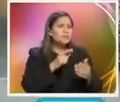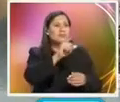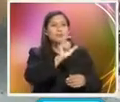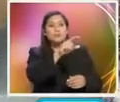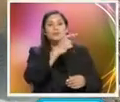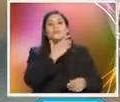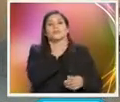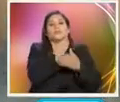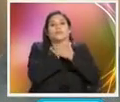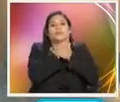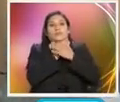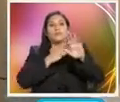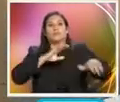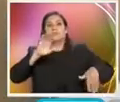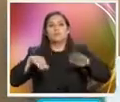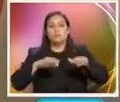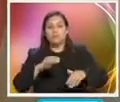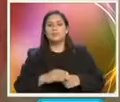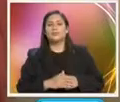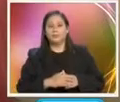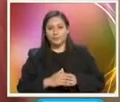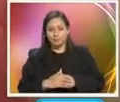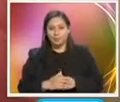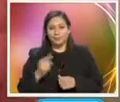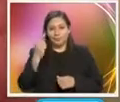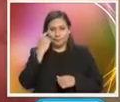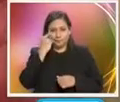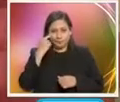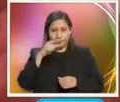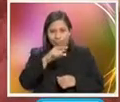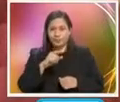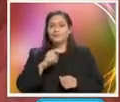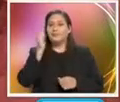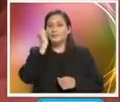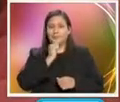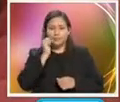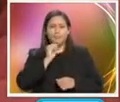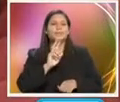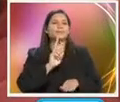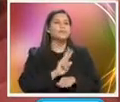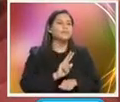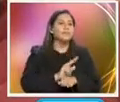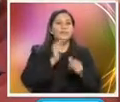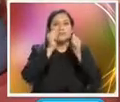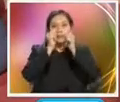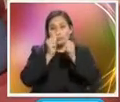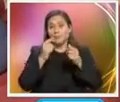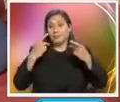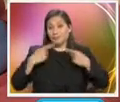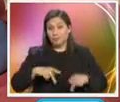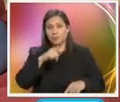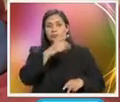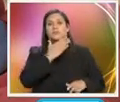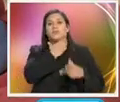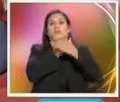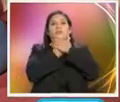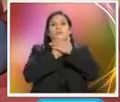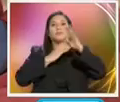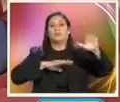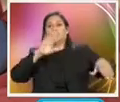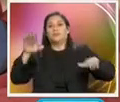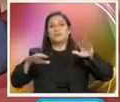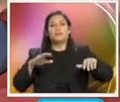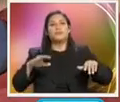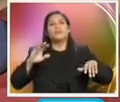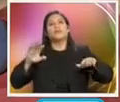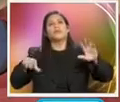un ahogamiento. Sí, mira, lo primero es siempre estar muy atentos, porque las personas que se están ahogando, por lo general se